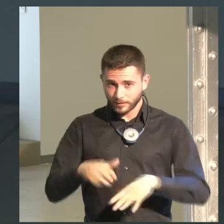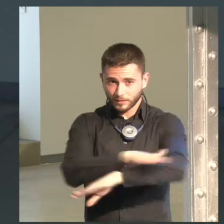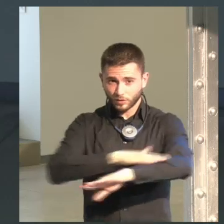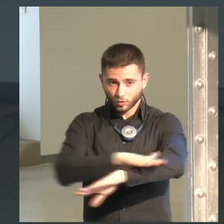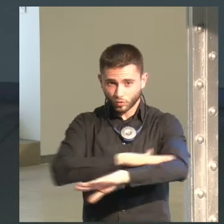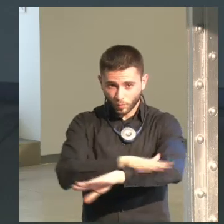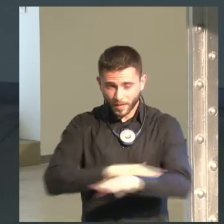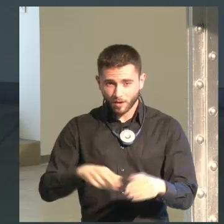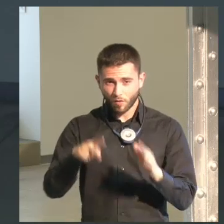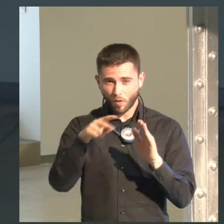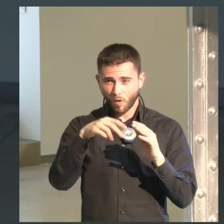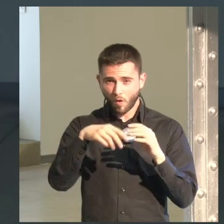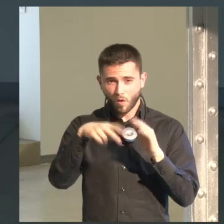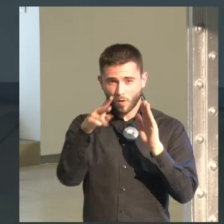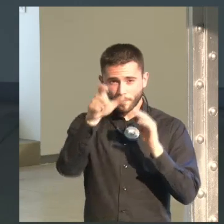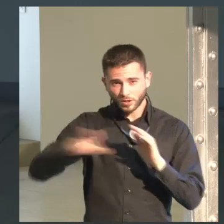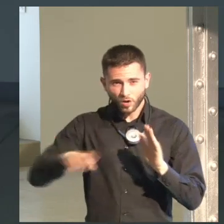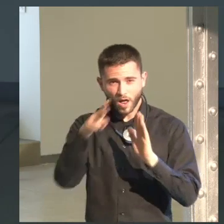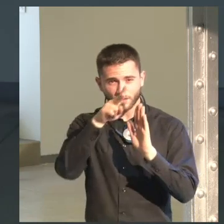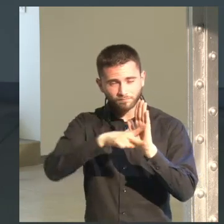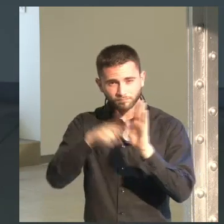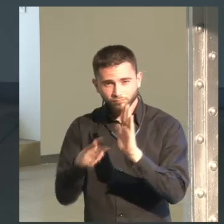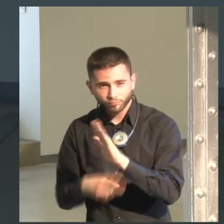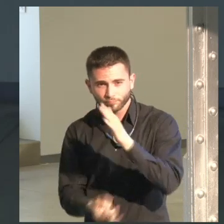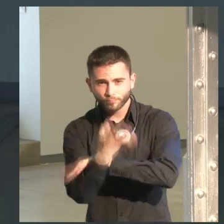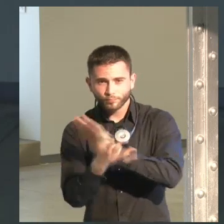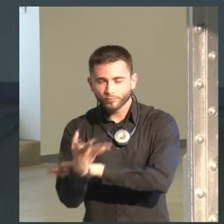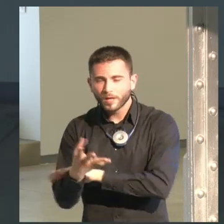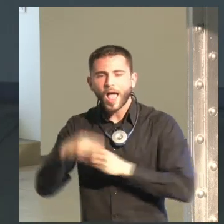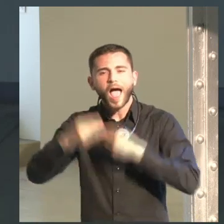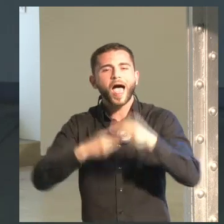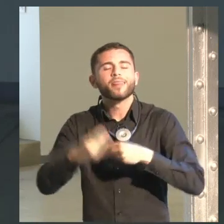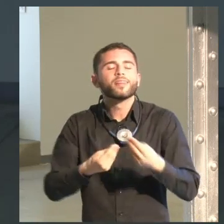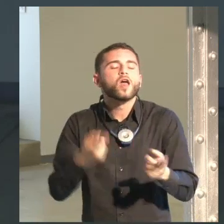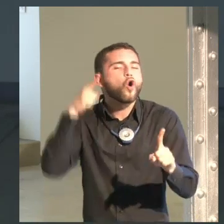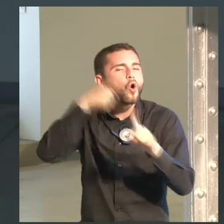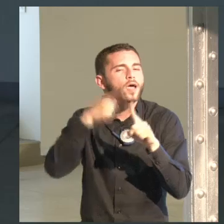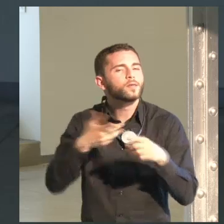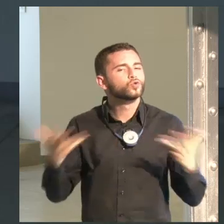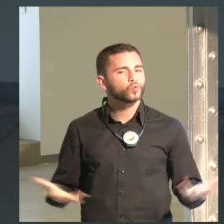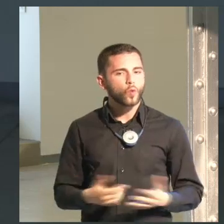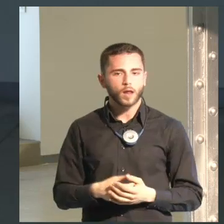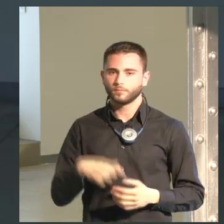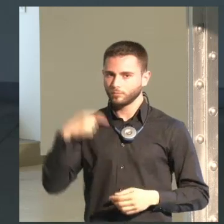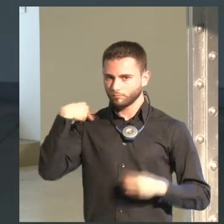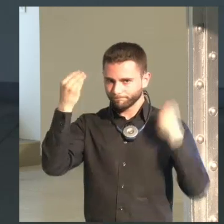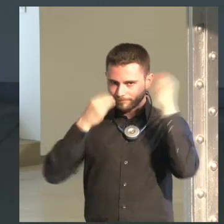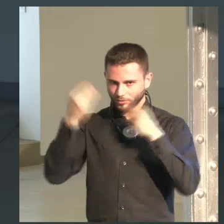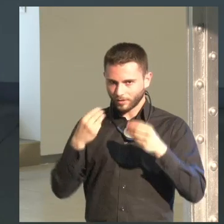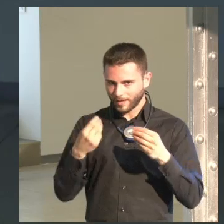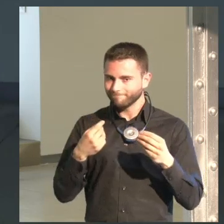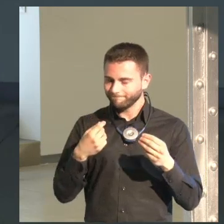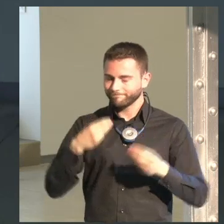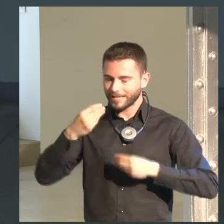los reguladores? Yo creo que sí que tenemos que hacer cosas, y efectivamente tenemos que hacerlas en